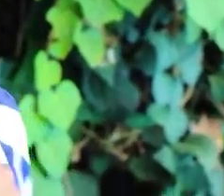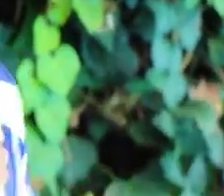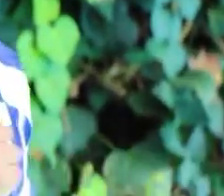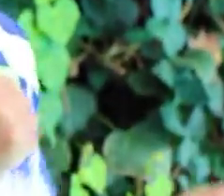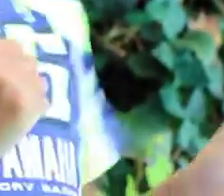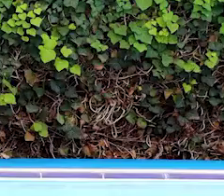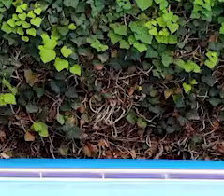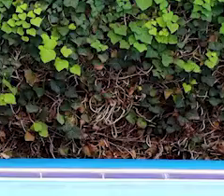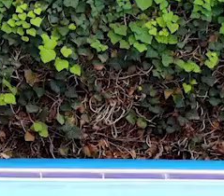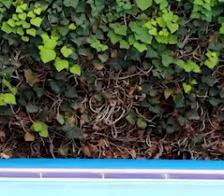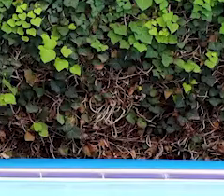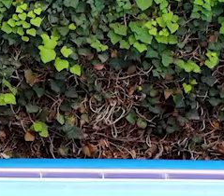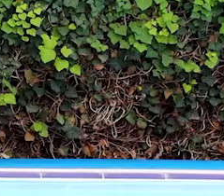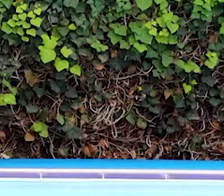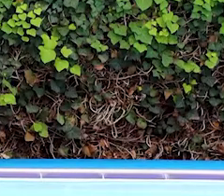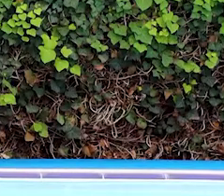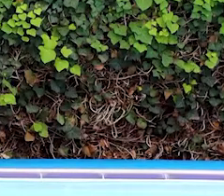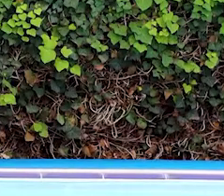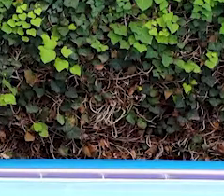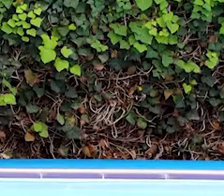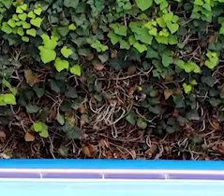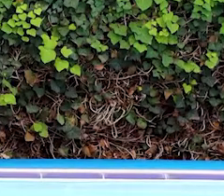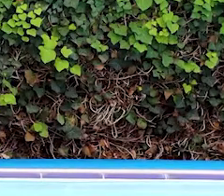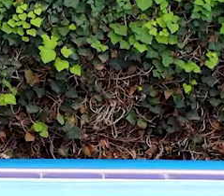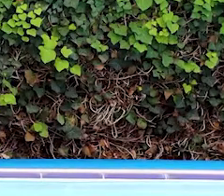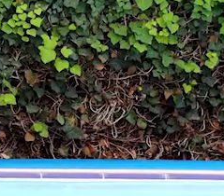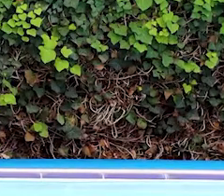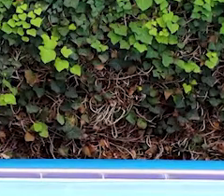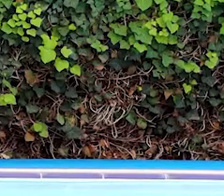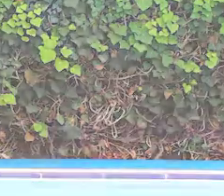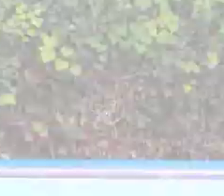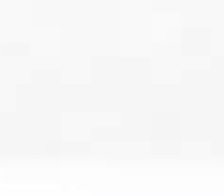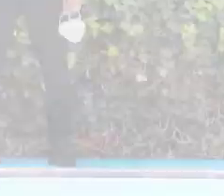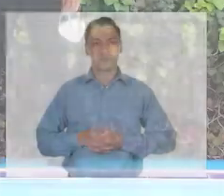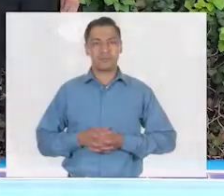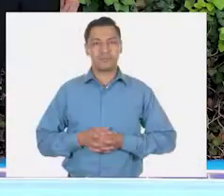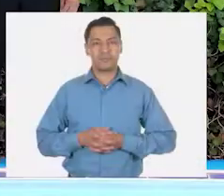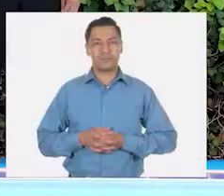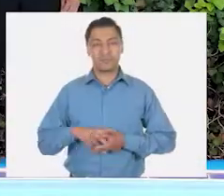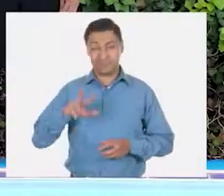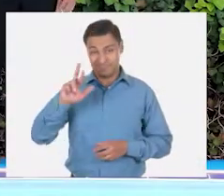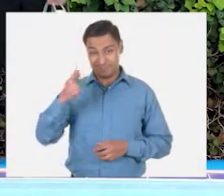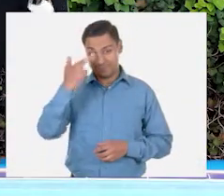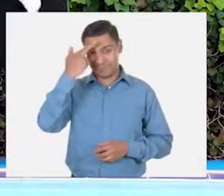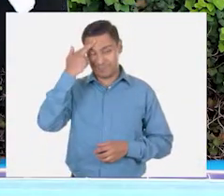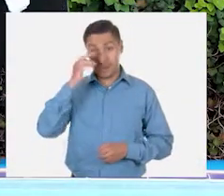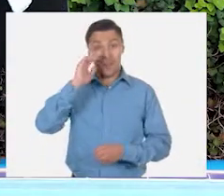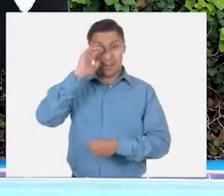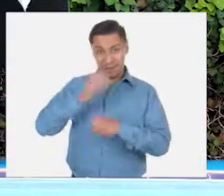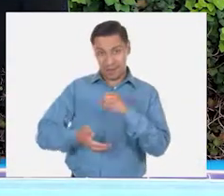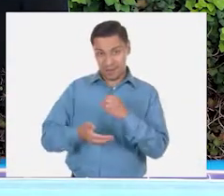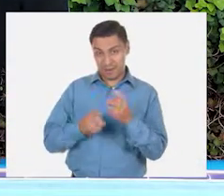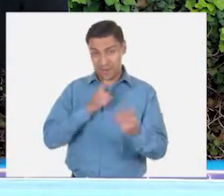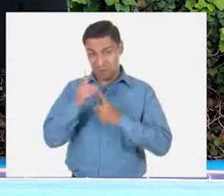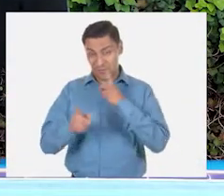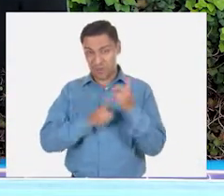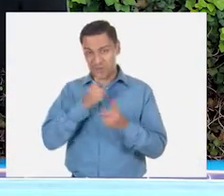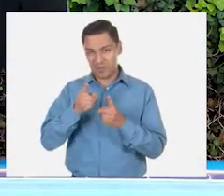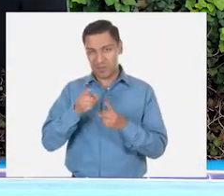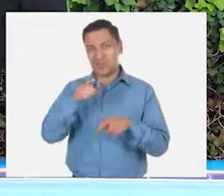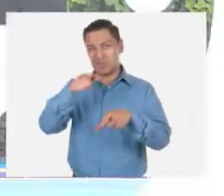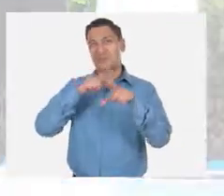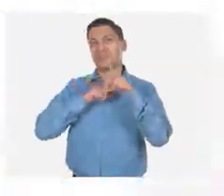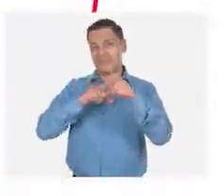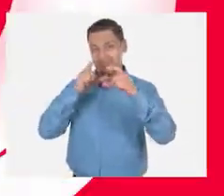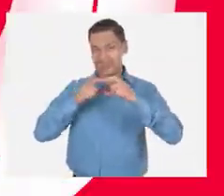eleva más la rodilla, muy bien, perfecto, así, más. Recuerda, al terminar la activación, no olvides